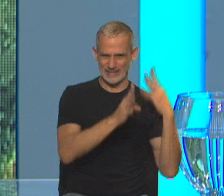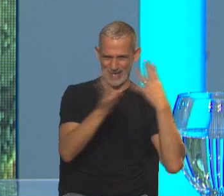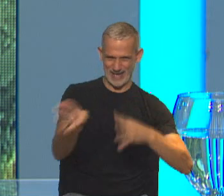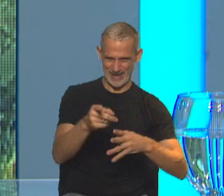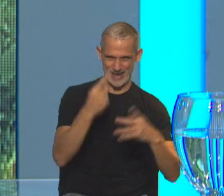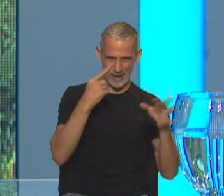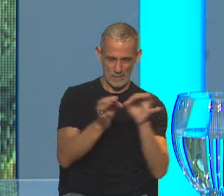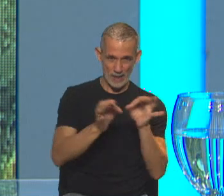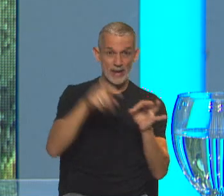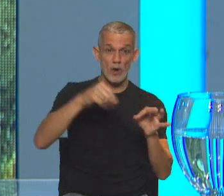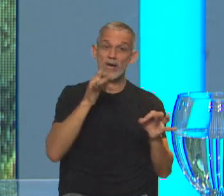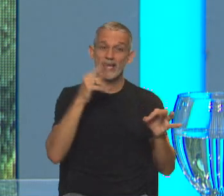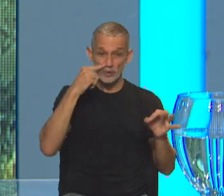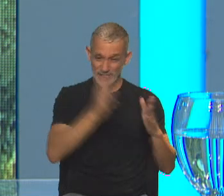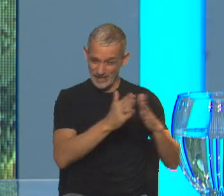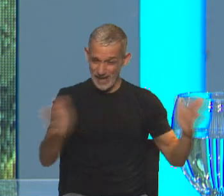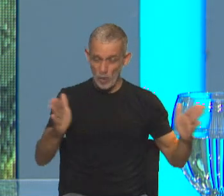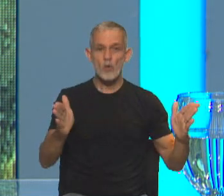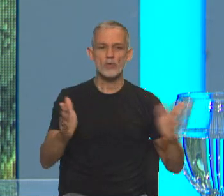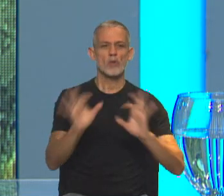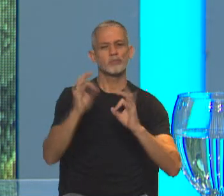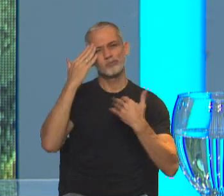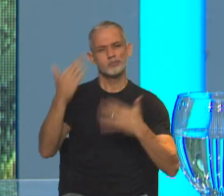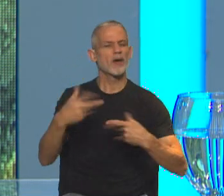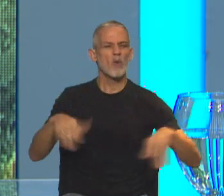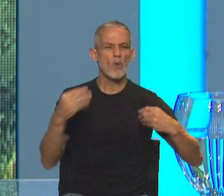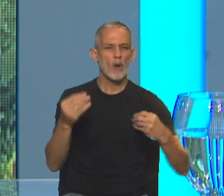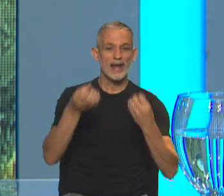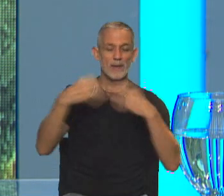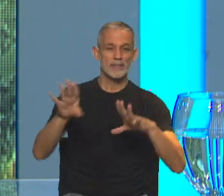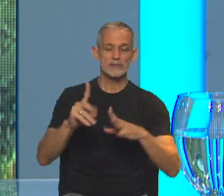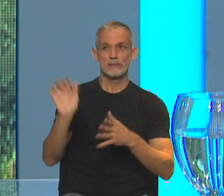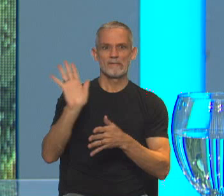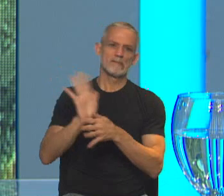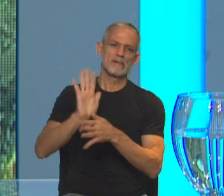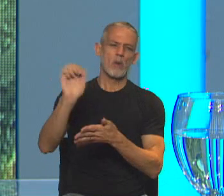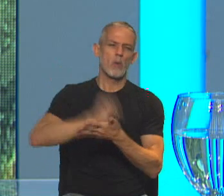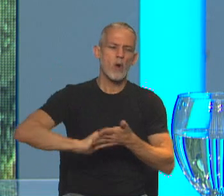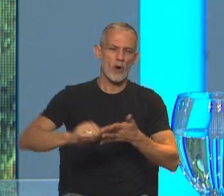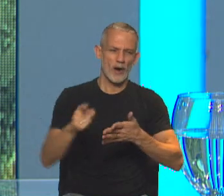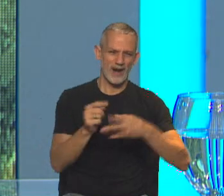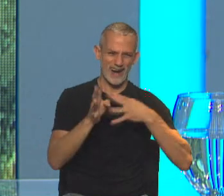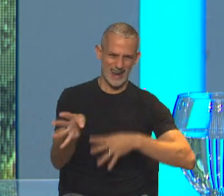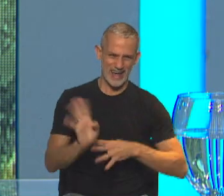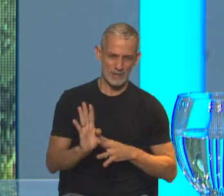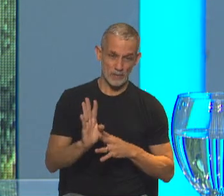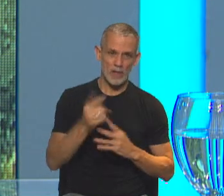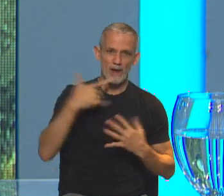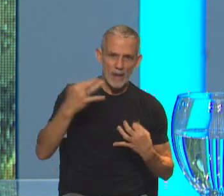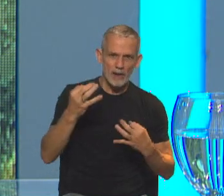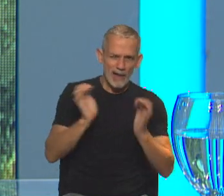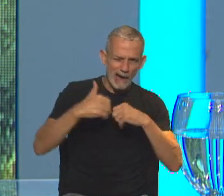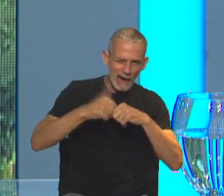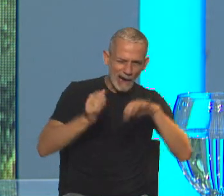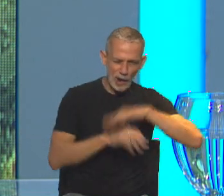y hoy, 14 de junio, podemos decir que se conmemora el inicio del borramiento un poco de la verdad sobre